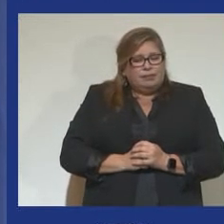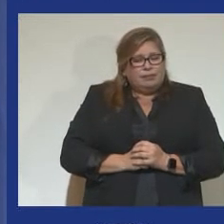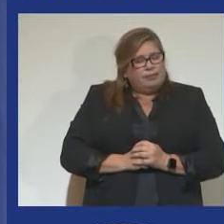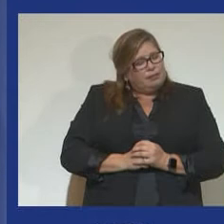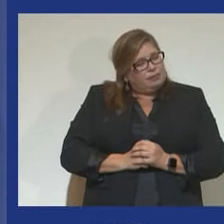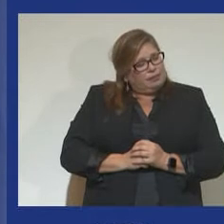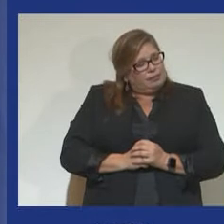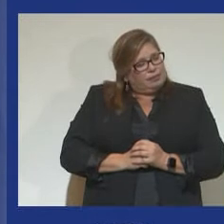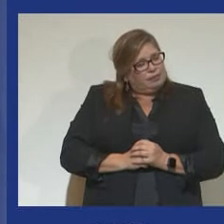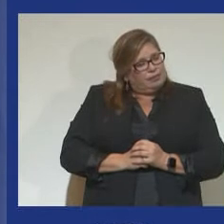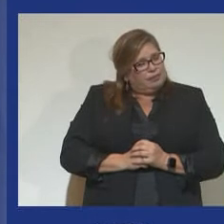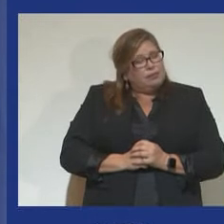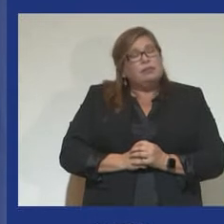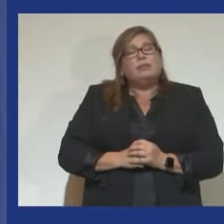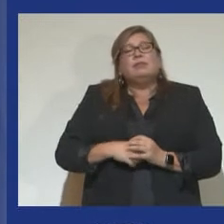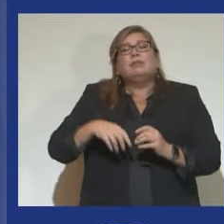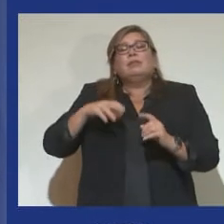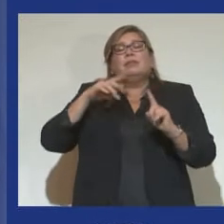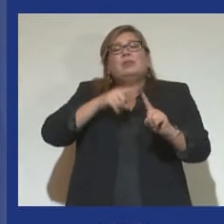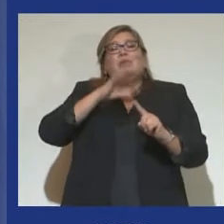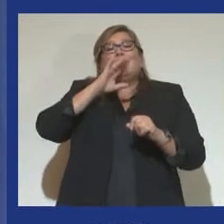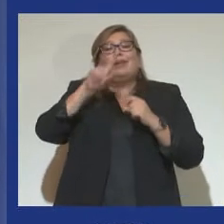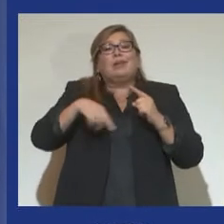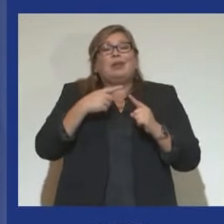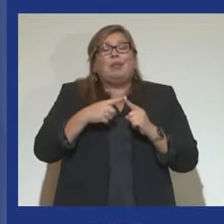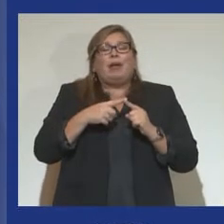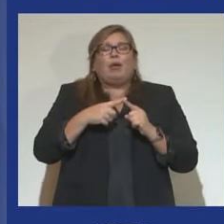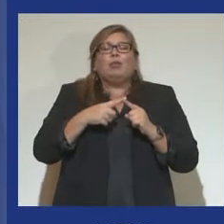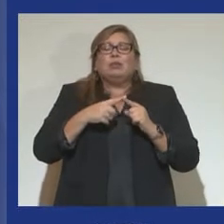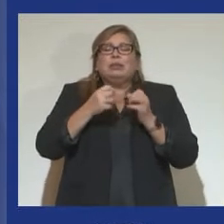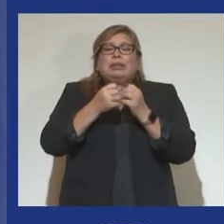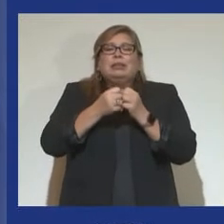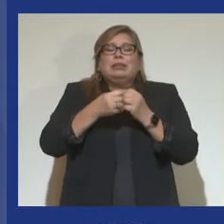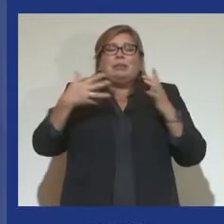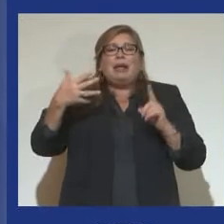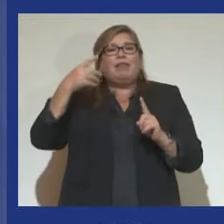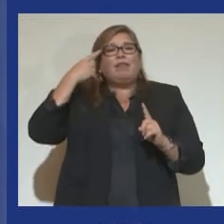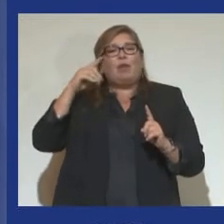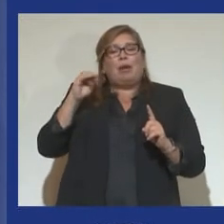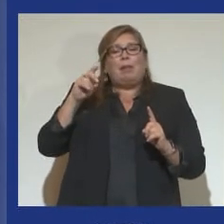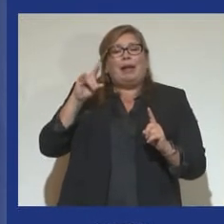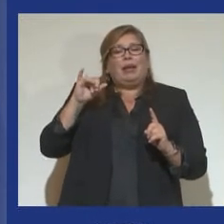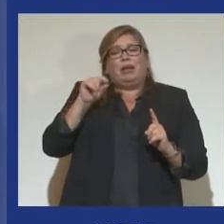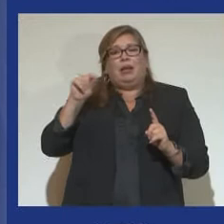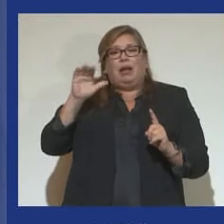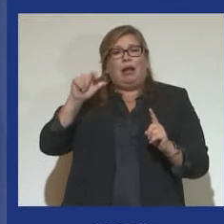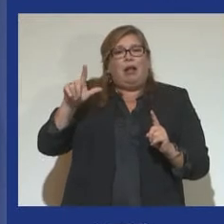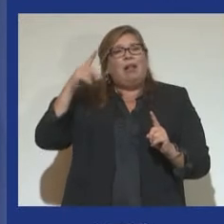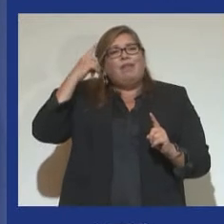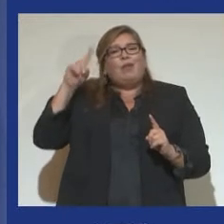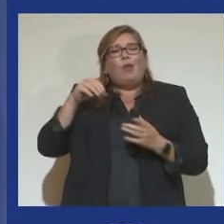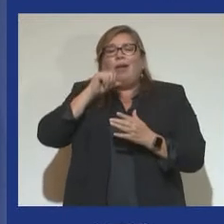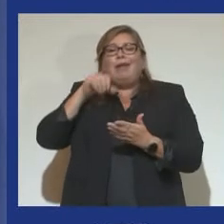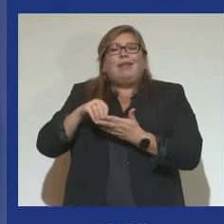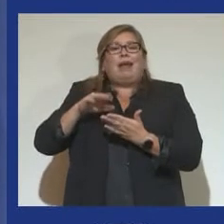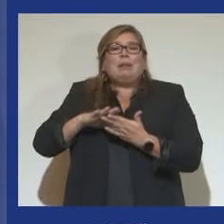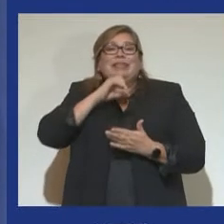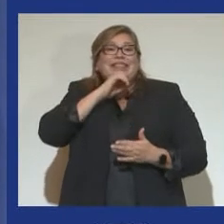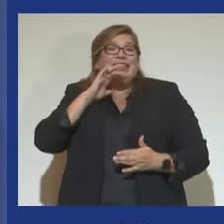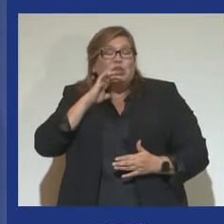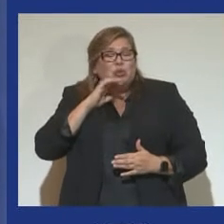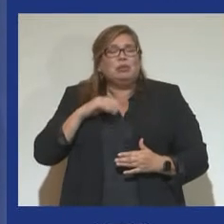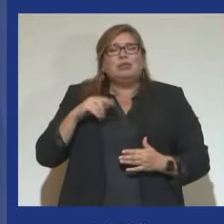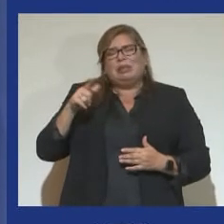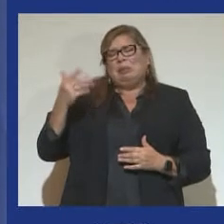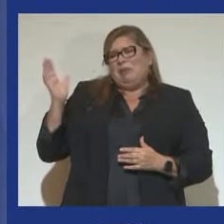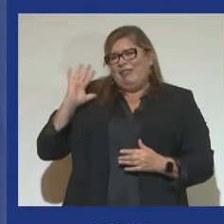sobre la extensión de mercado para personas de avanzada edad anteriormente indicó